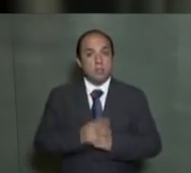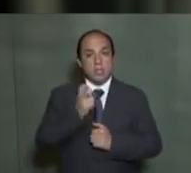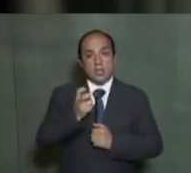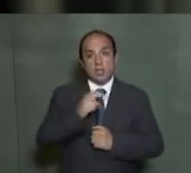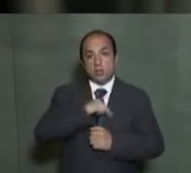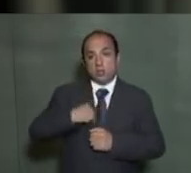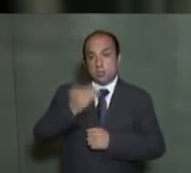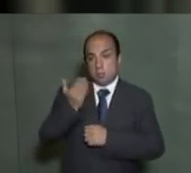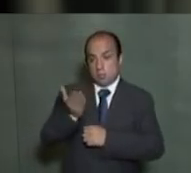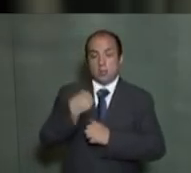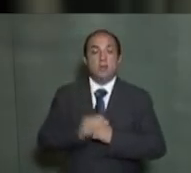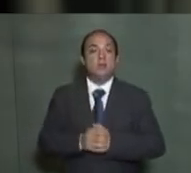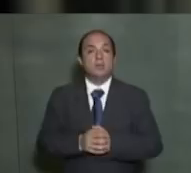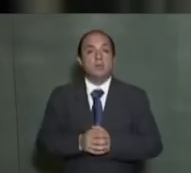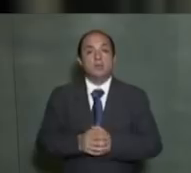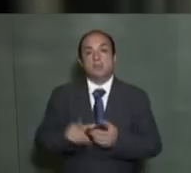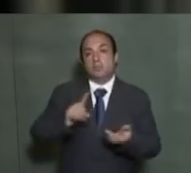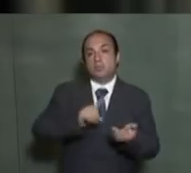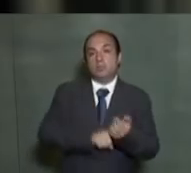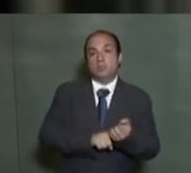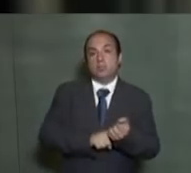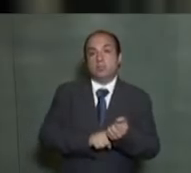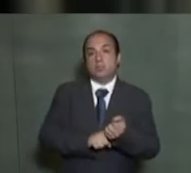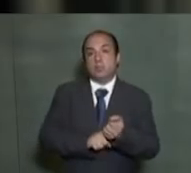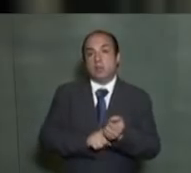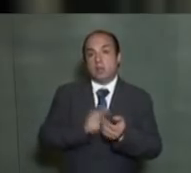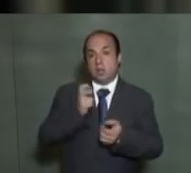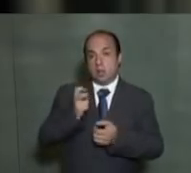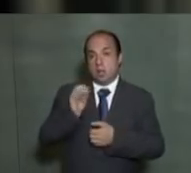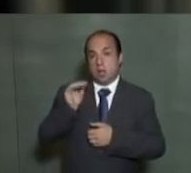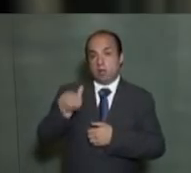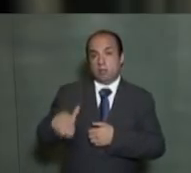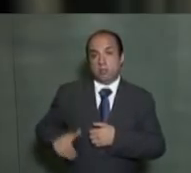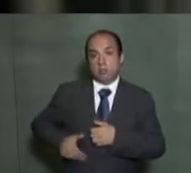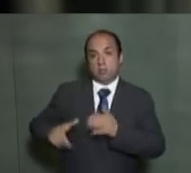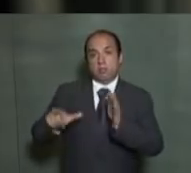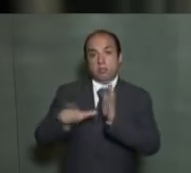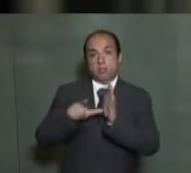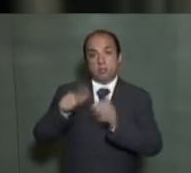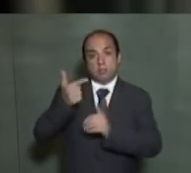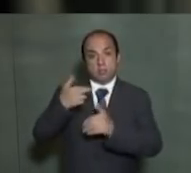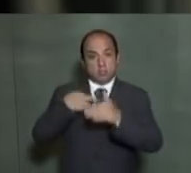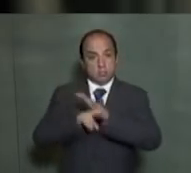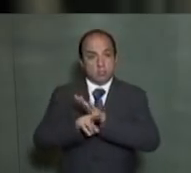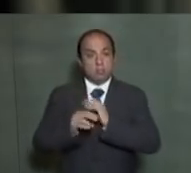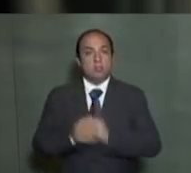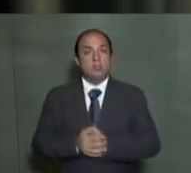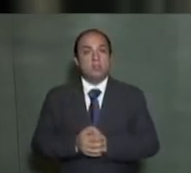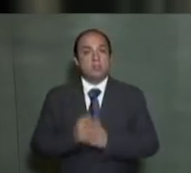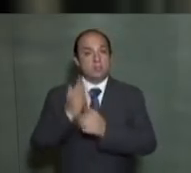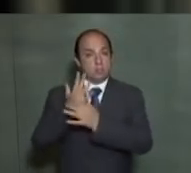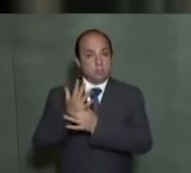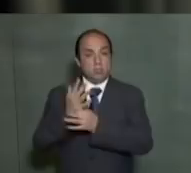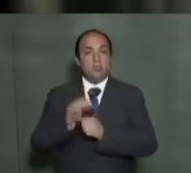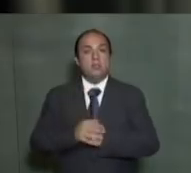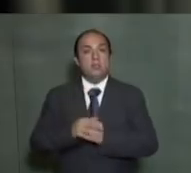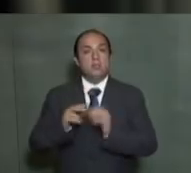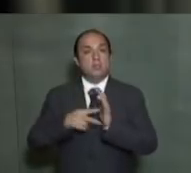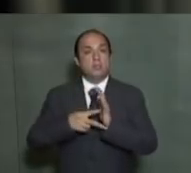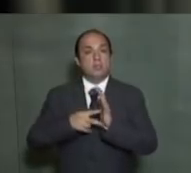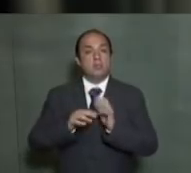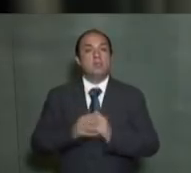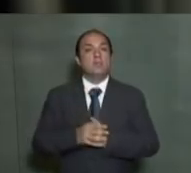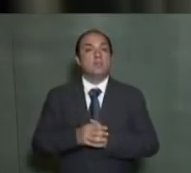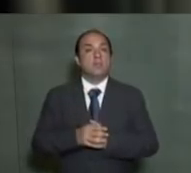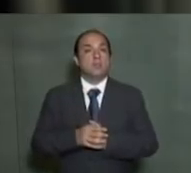este caso en particular, sobre lo que ocurrió en la línea 12 del metro, que como bien apunta el ingeniero Luis Rojas Nieto,